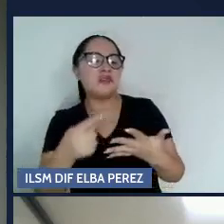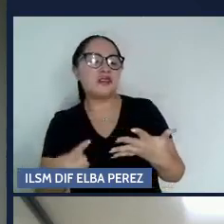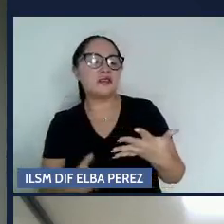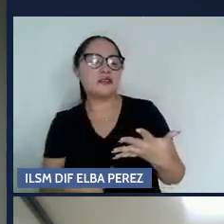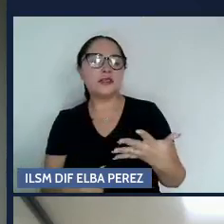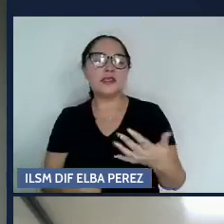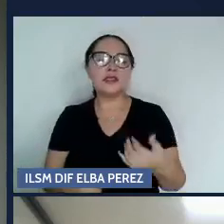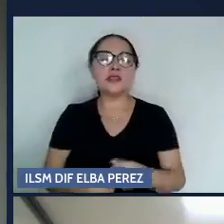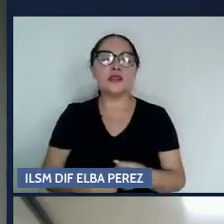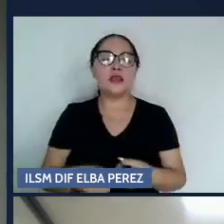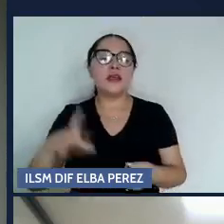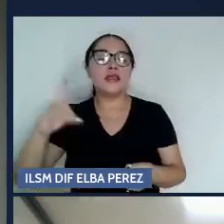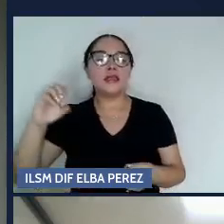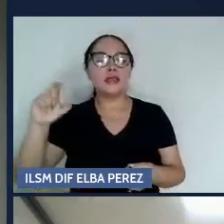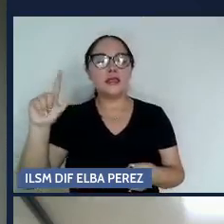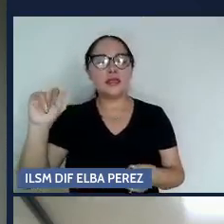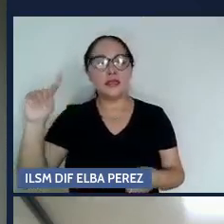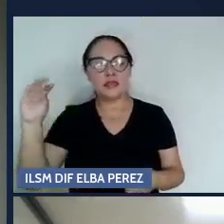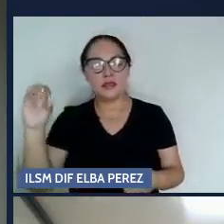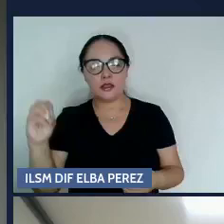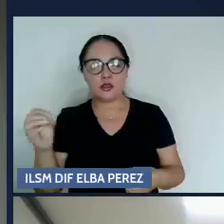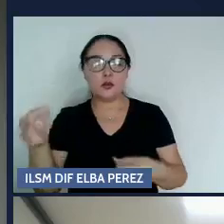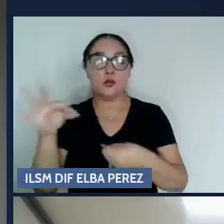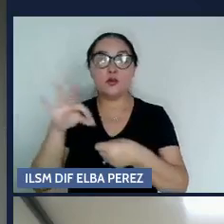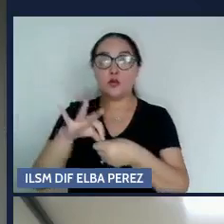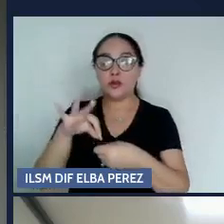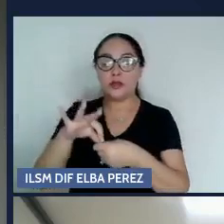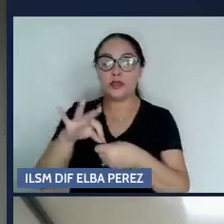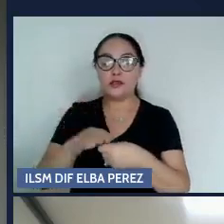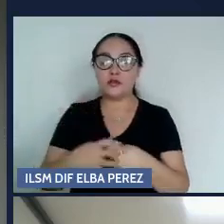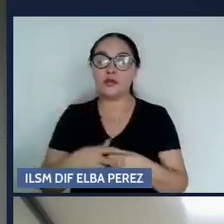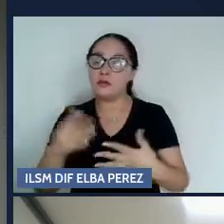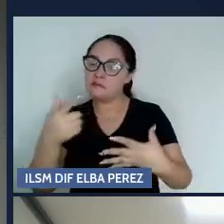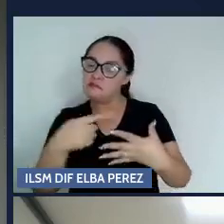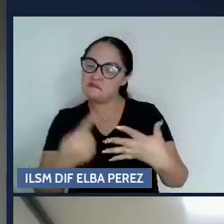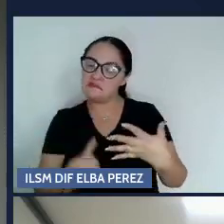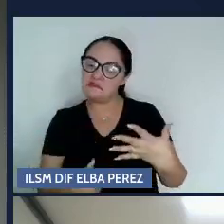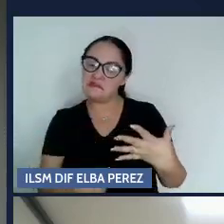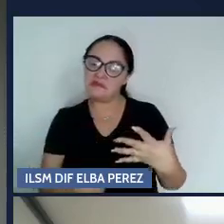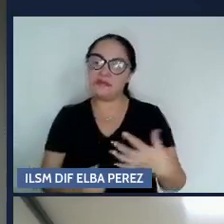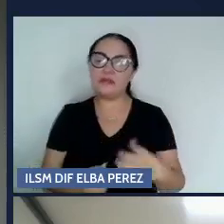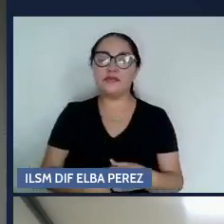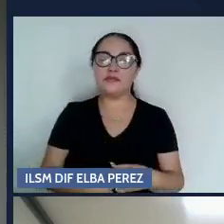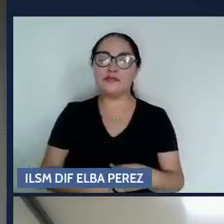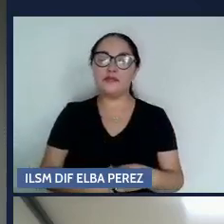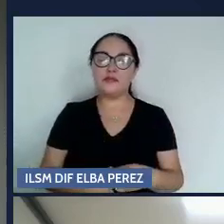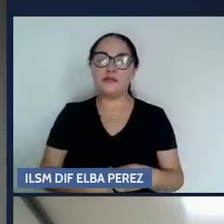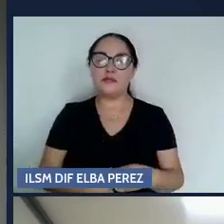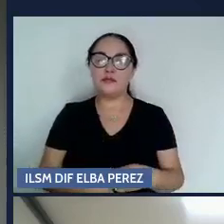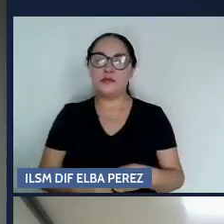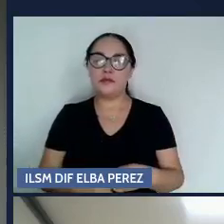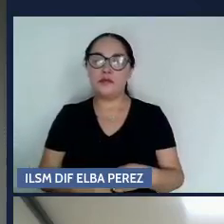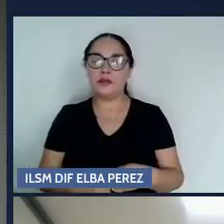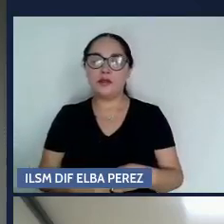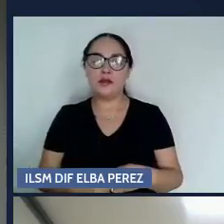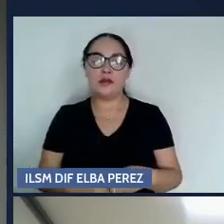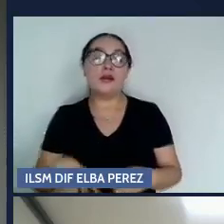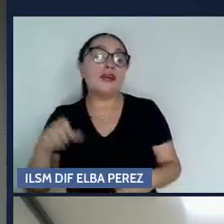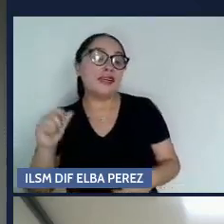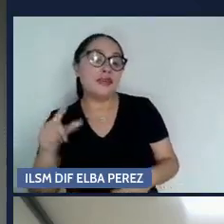literalmente se enlistan las acciones consideradas como este tipo de delitos. Y también vamos a encontrar